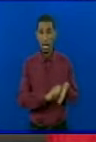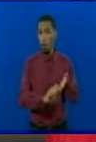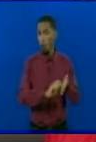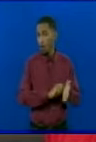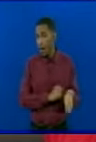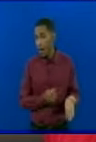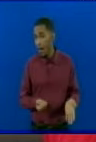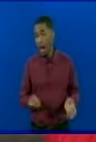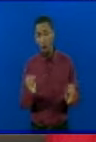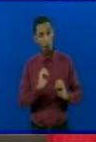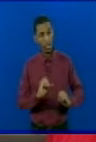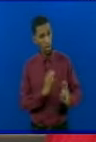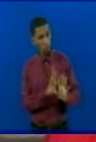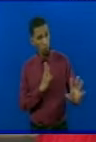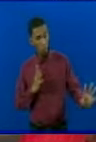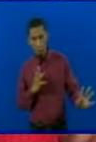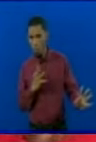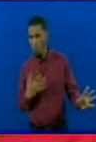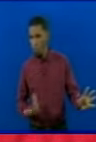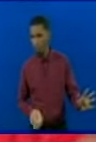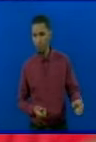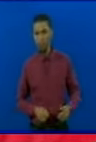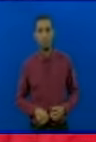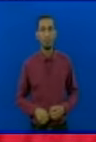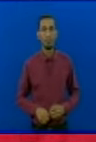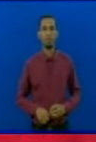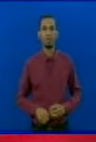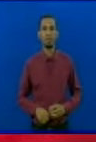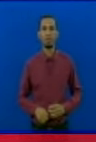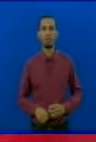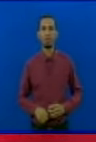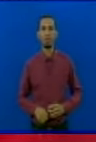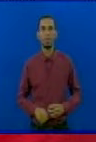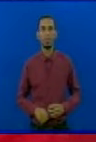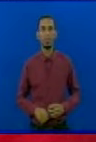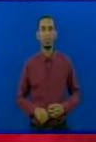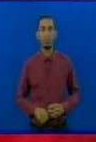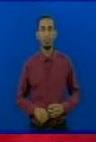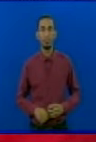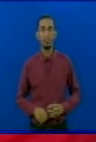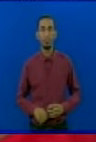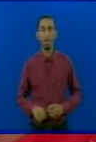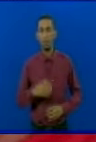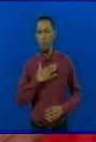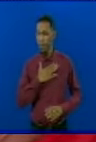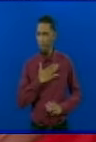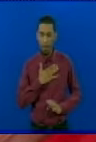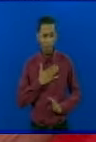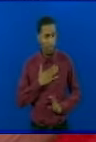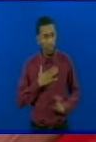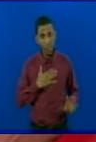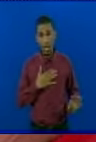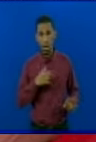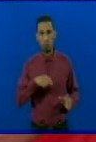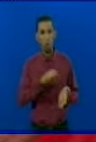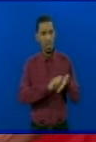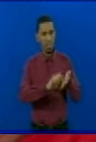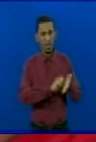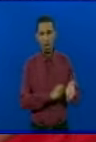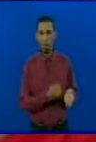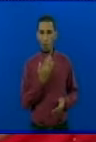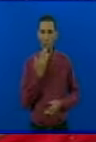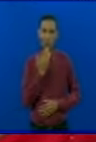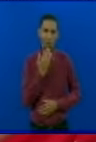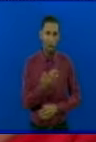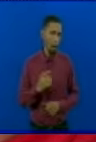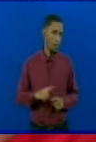organización aquí? ¿Cómo usted lo valora? Sinceramente, para mí, esta es una tienda buena. Porque